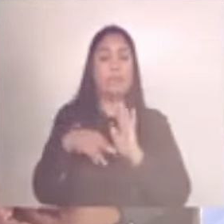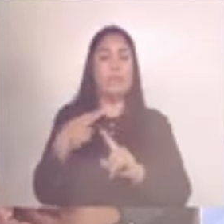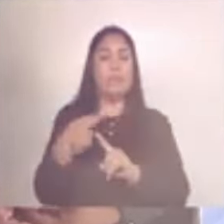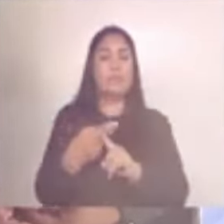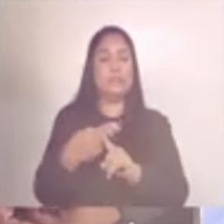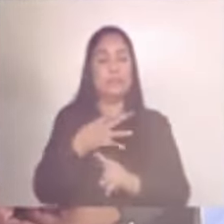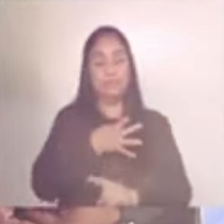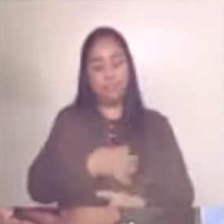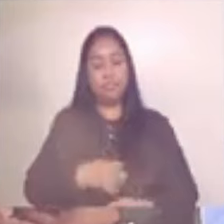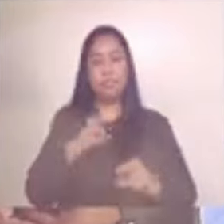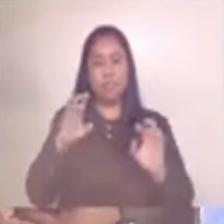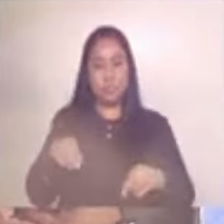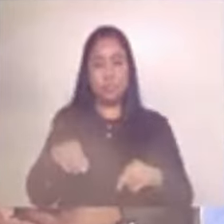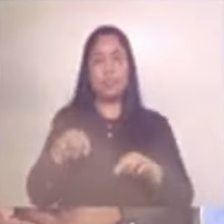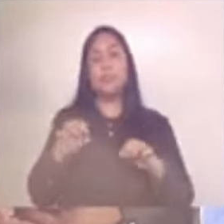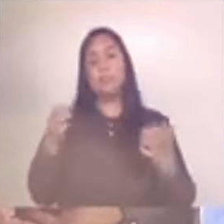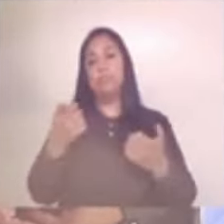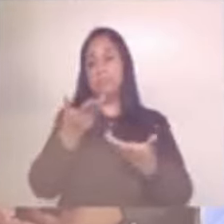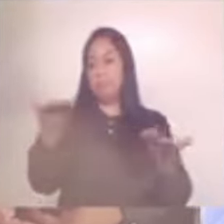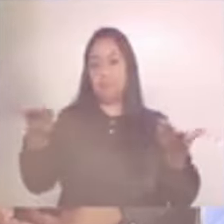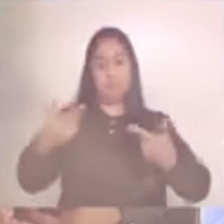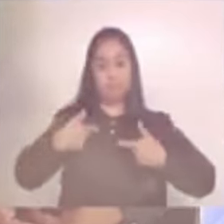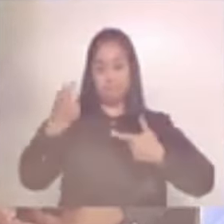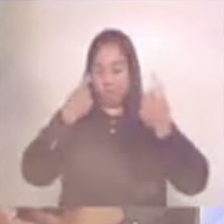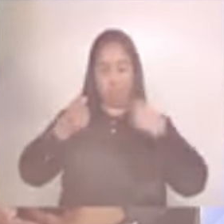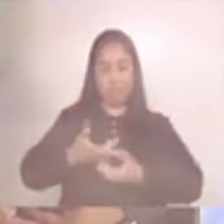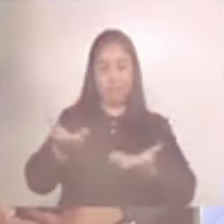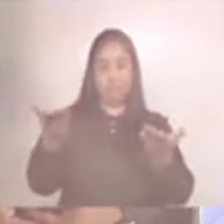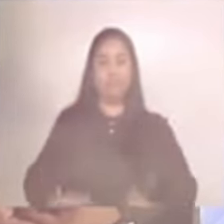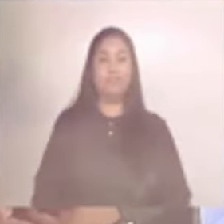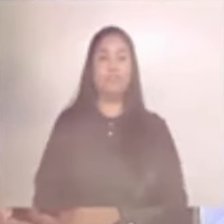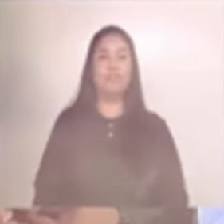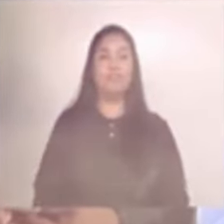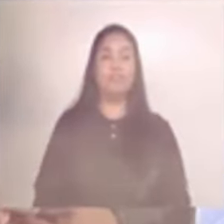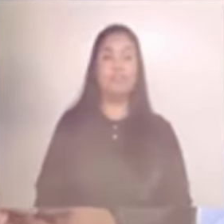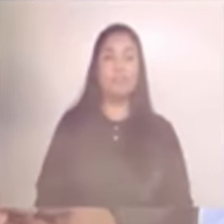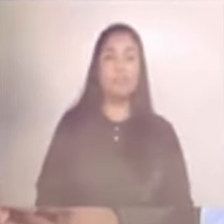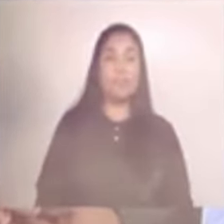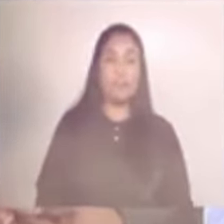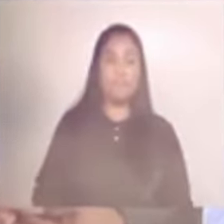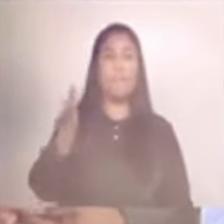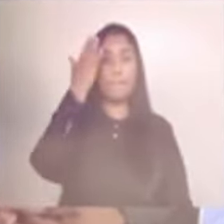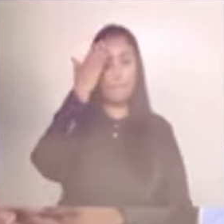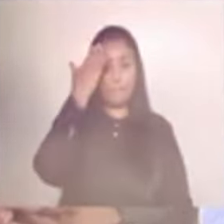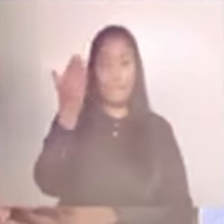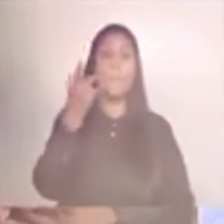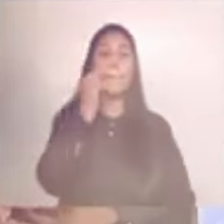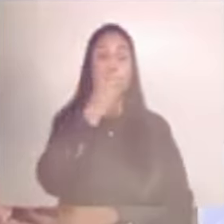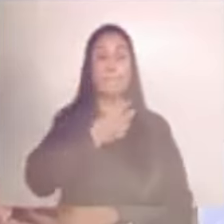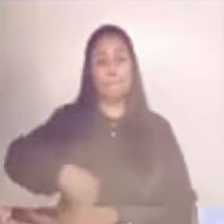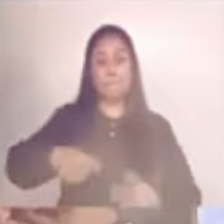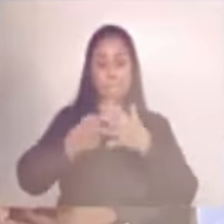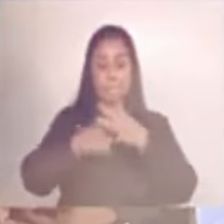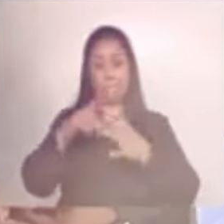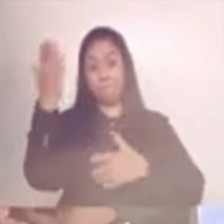población. Así que aquí estoy a sus órdenes. Muchas gracias, señor presidente. Bienvenidos a todas y todos. Comenzamos con esta